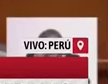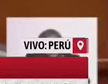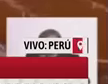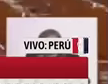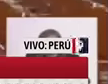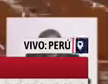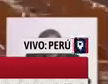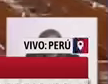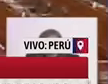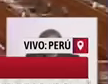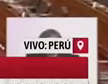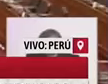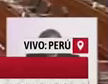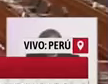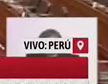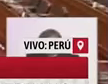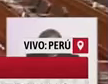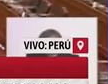Barbarán Reyes, sí.